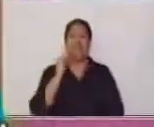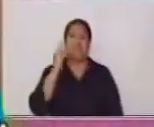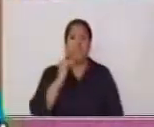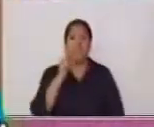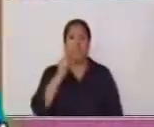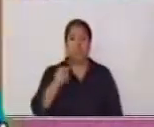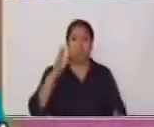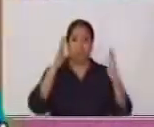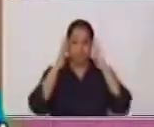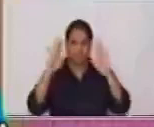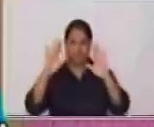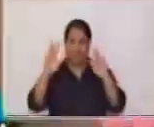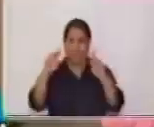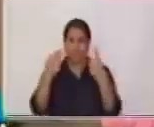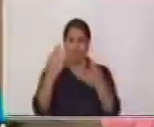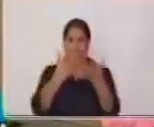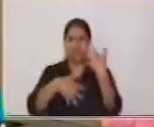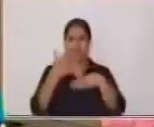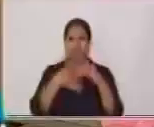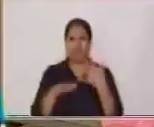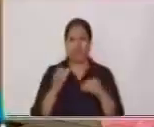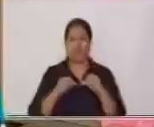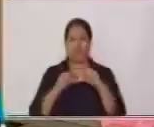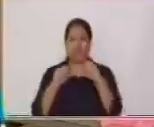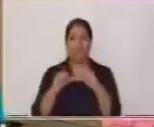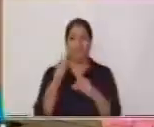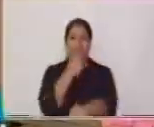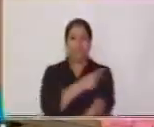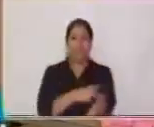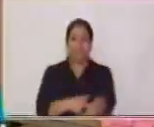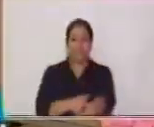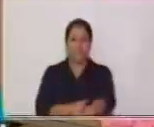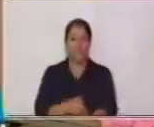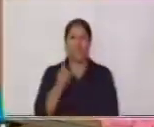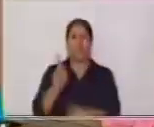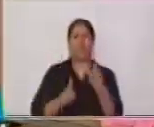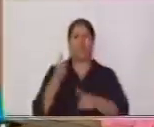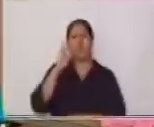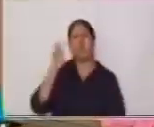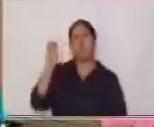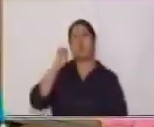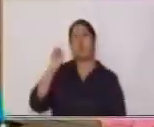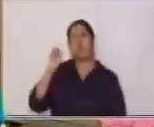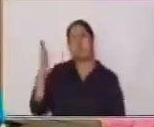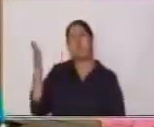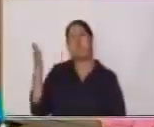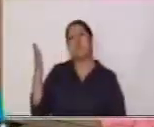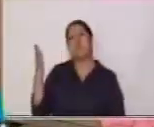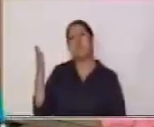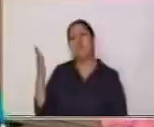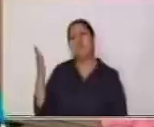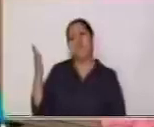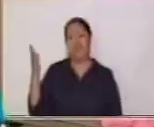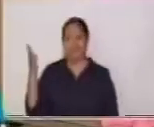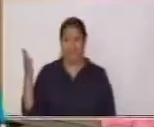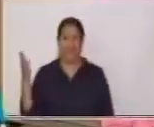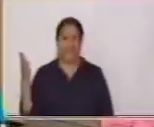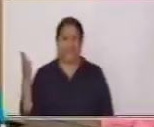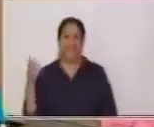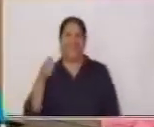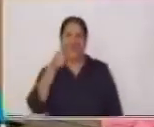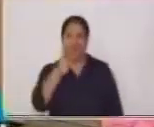escuchaste bien? Nos las va a narrar. Por ejemplo, acá ¿qué observamos? Ya te diste cuenta, esto lo haces en la